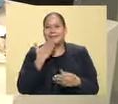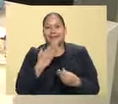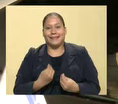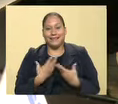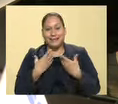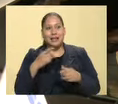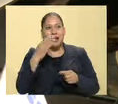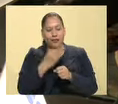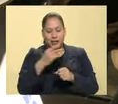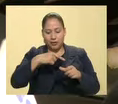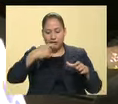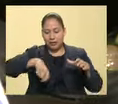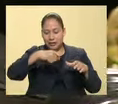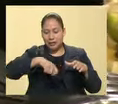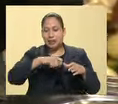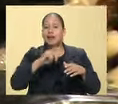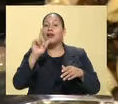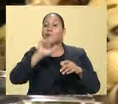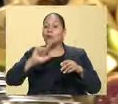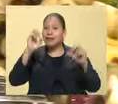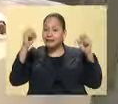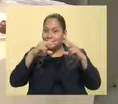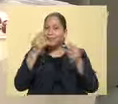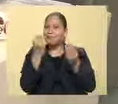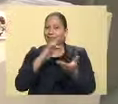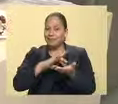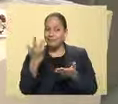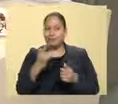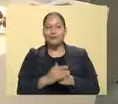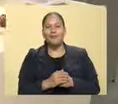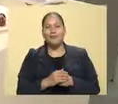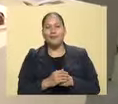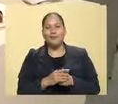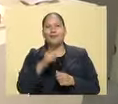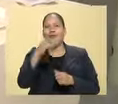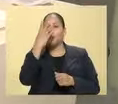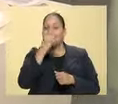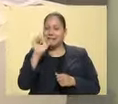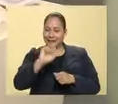este. Nos vemos el lunes. Muchísimas gracias. Muchas gracias. Acá te voy a